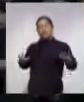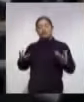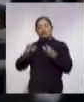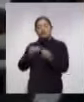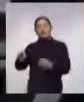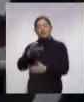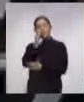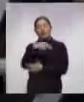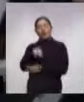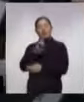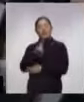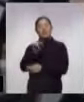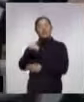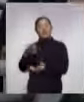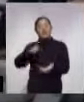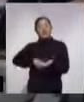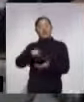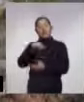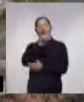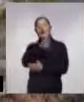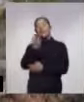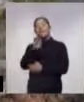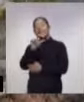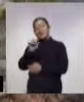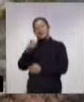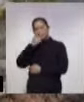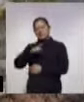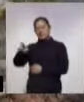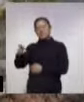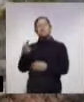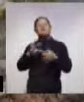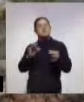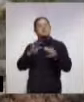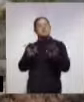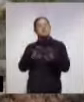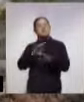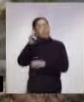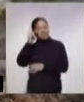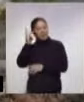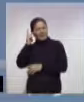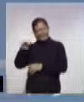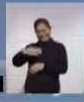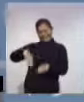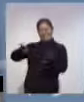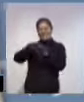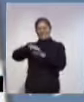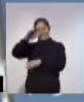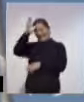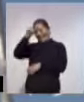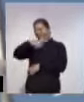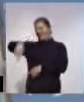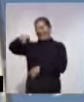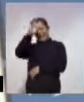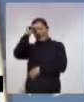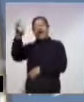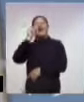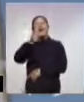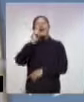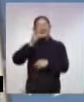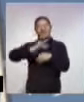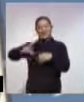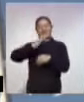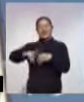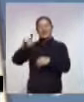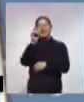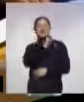Organización de las Naciones Unidas, Abbas describió el Estado palestino imaginado por el Acuerdo del Siglo, al que llamó queso suizo, y dijo